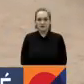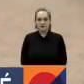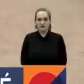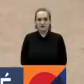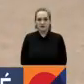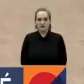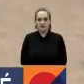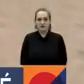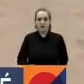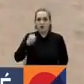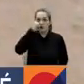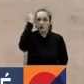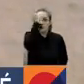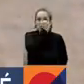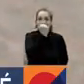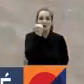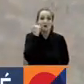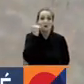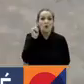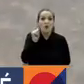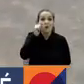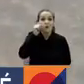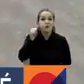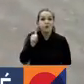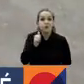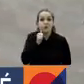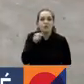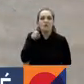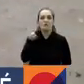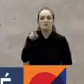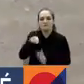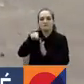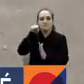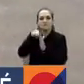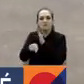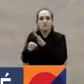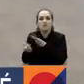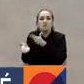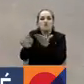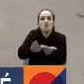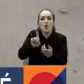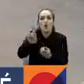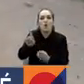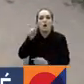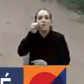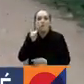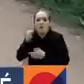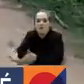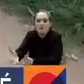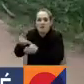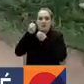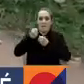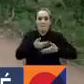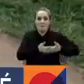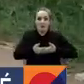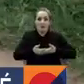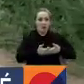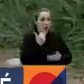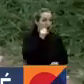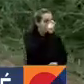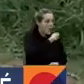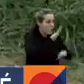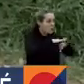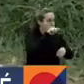En Soacha, una mujer embarazada fue asesinada por robarle del vientre a su bebé. La autora intelectual ya aceptó cargos y